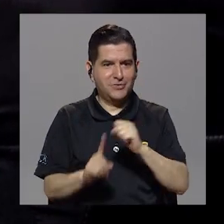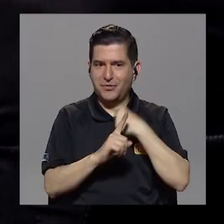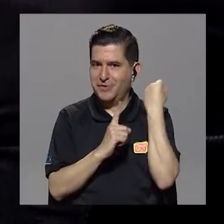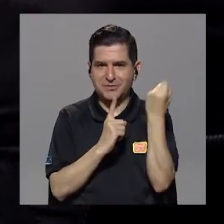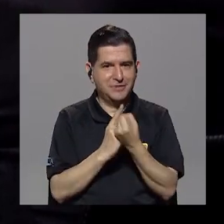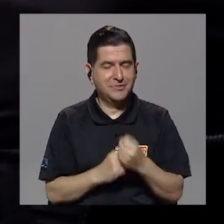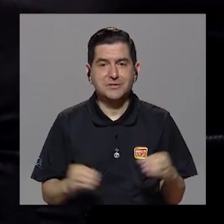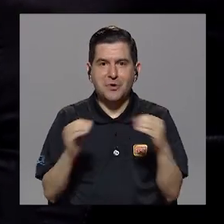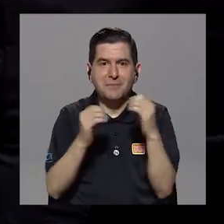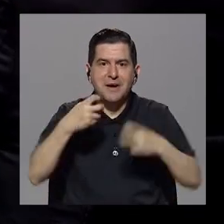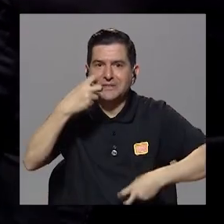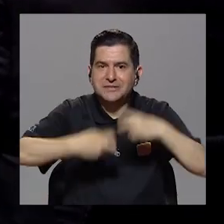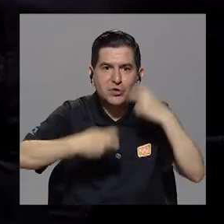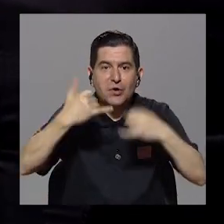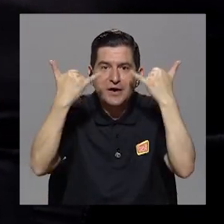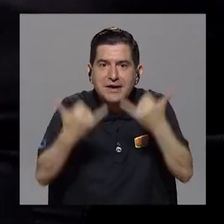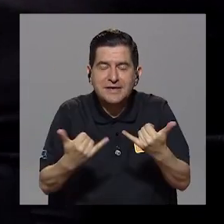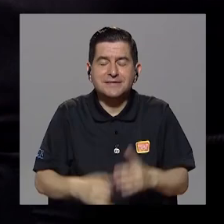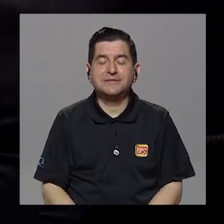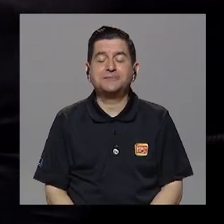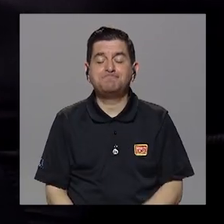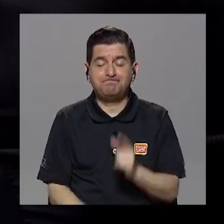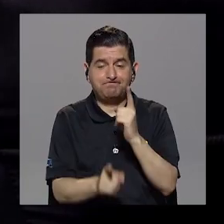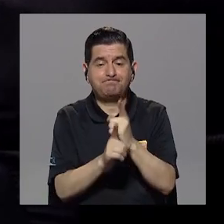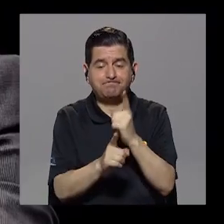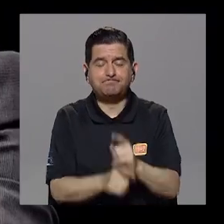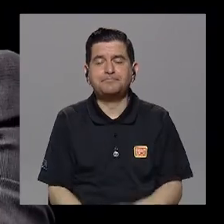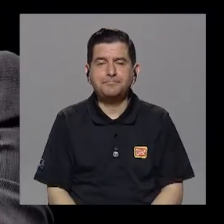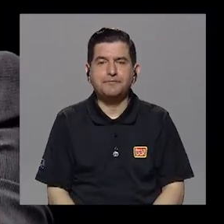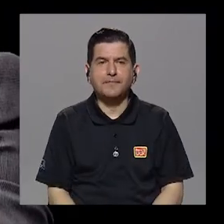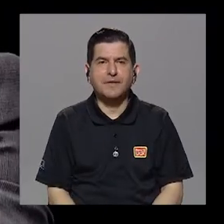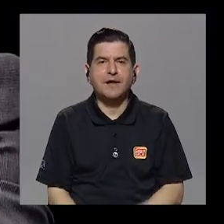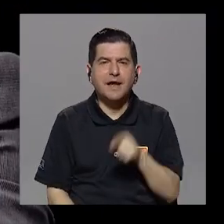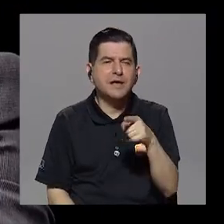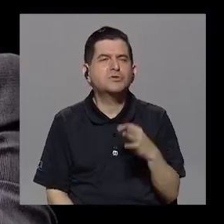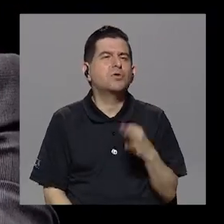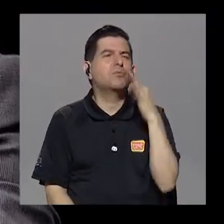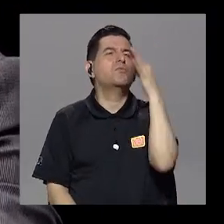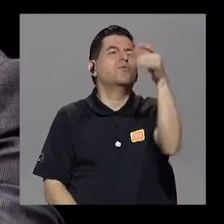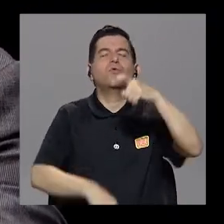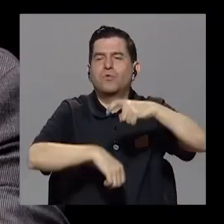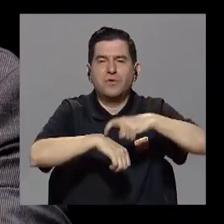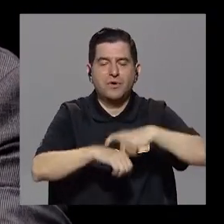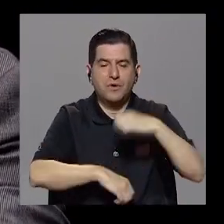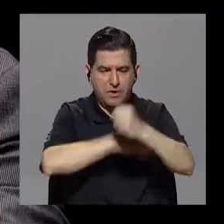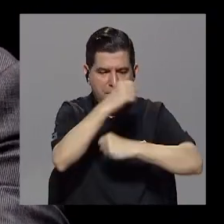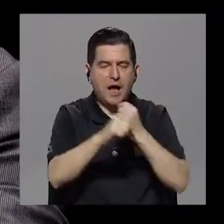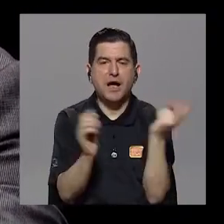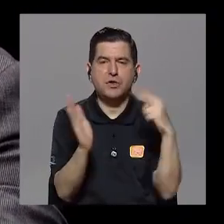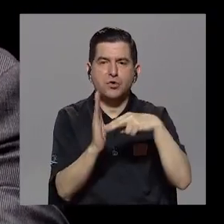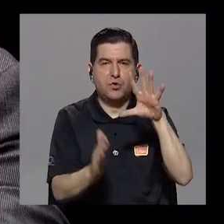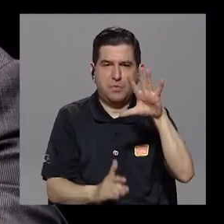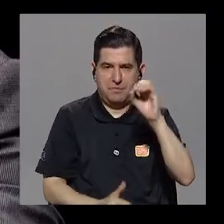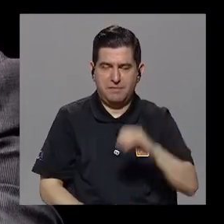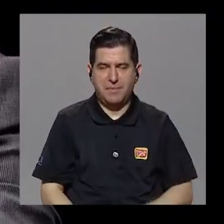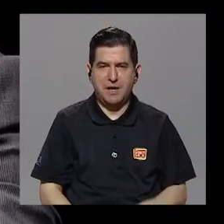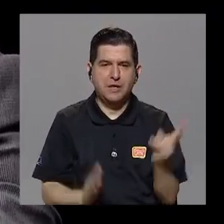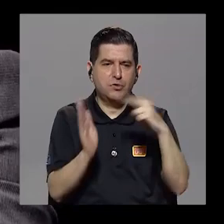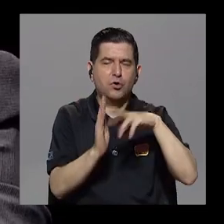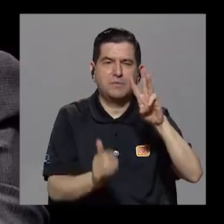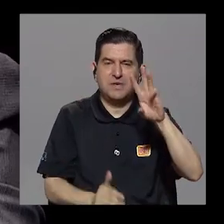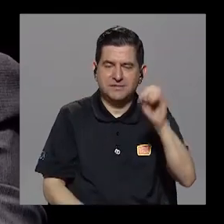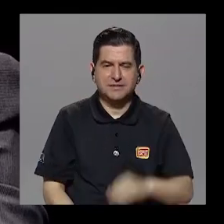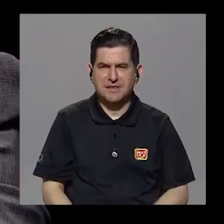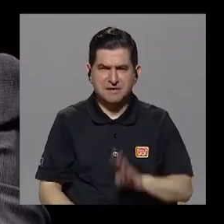No, ese escenario menos con crisis encima. Y entonces, exacto, bueno, digamos que eso es muy, muy en el largo plazo, año 2050, año